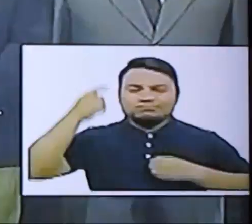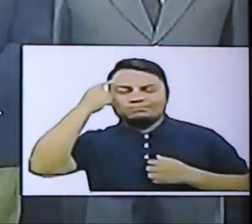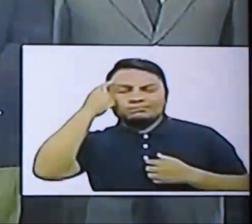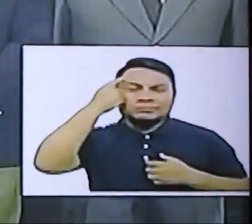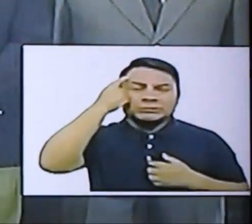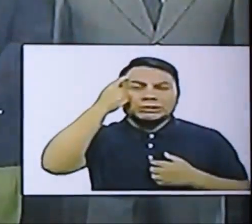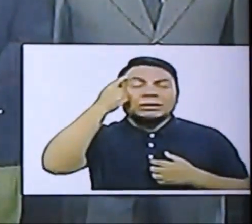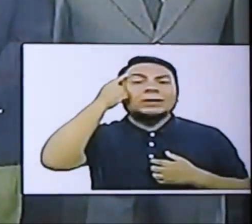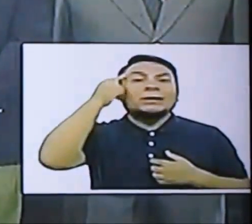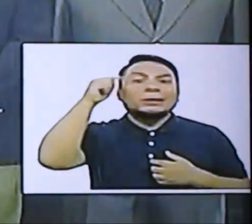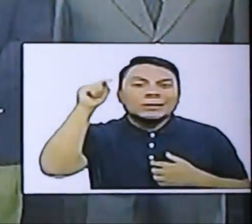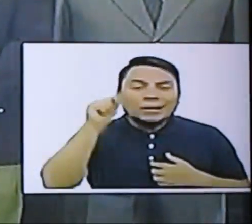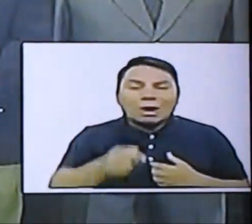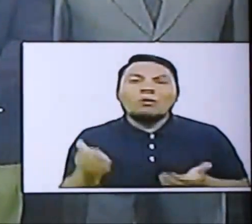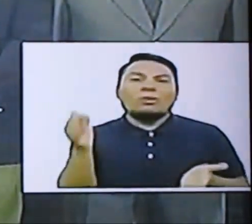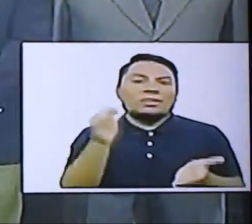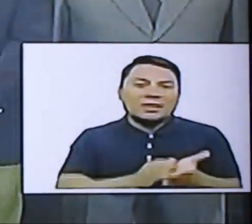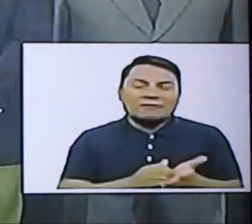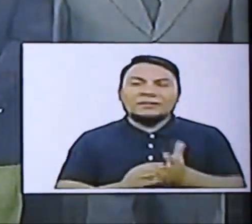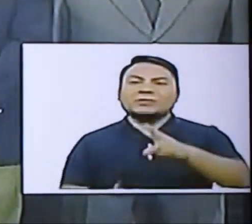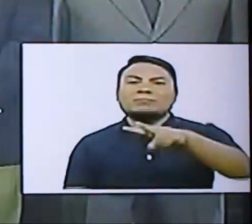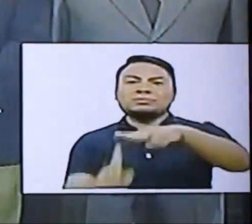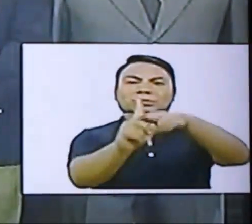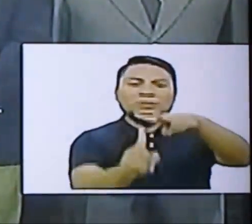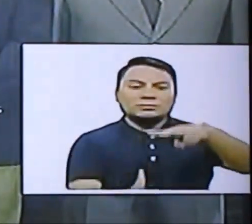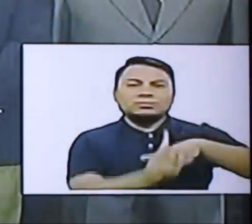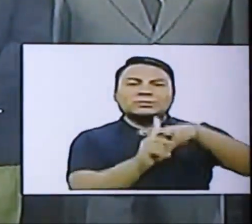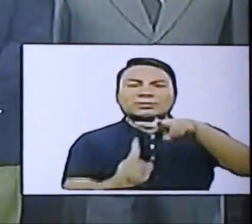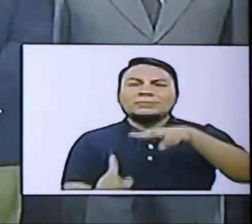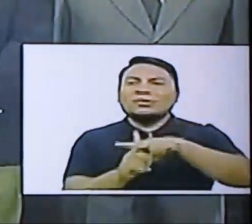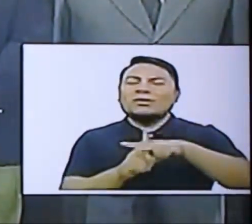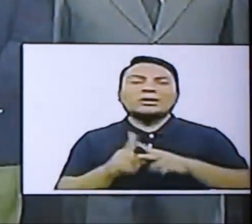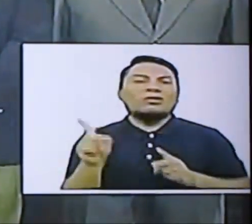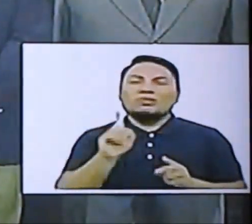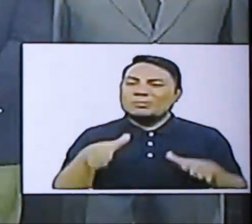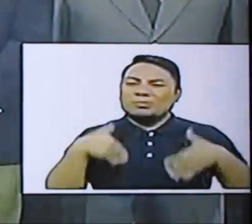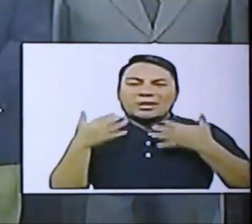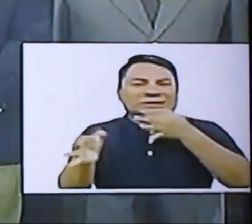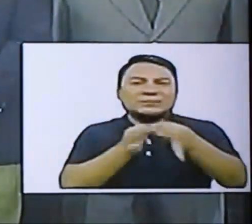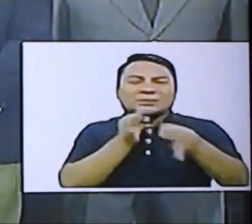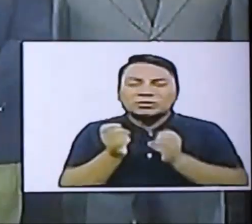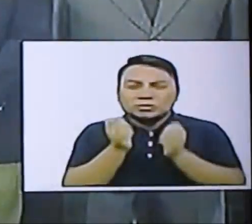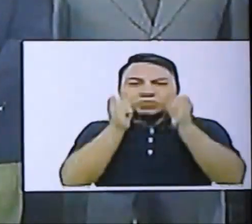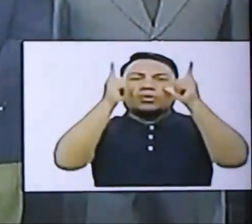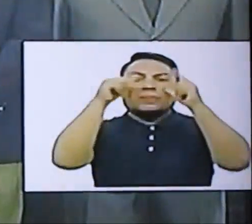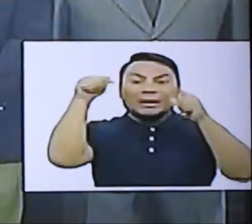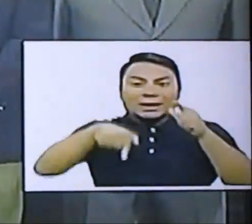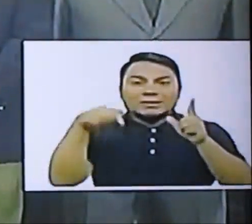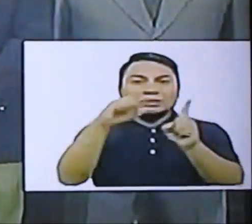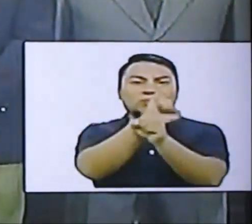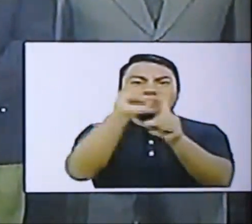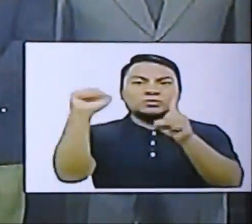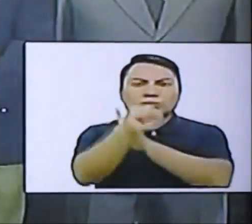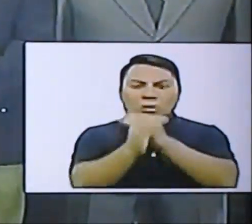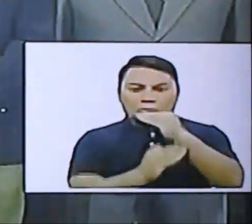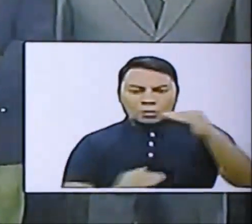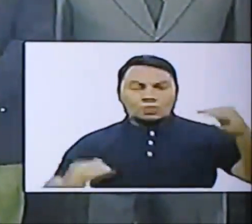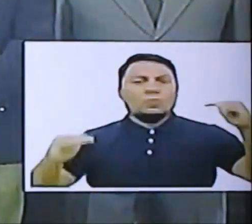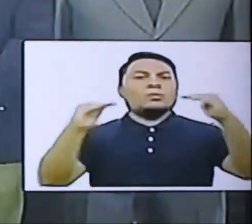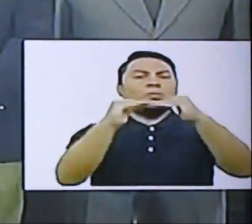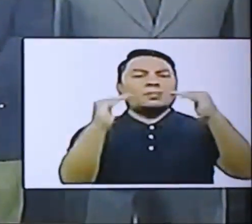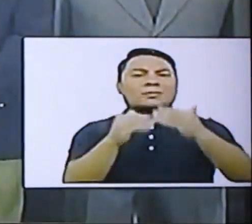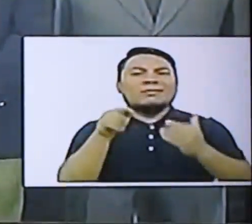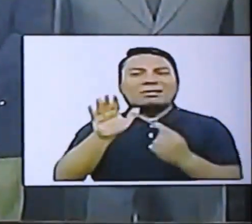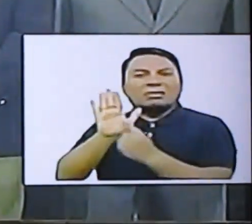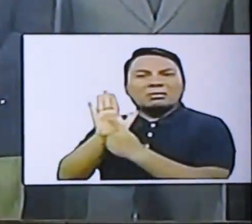sucediendo cuestiones inexplicables en una sociedad democrática, como la publicación de